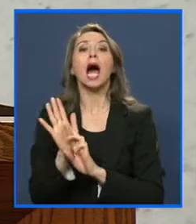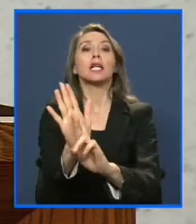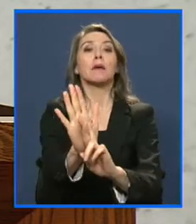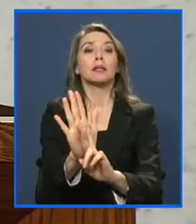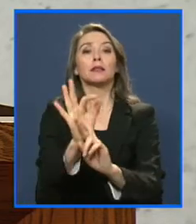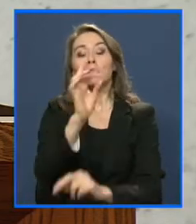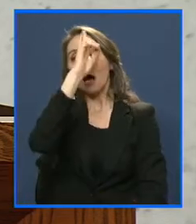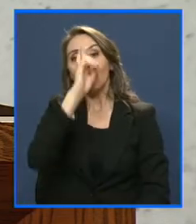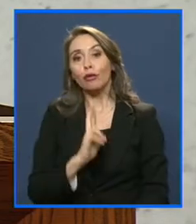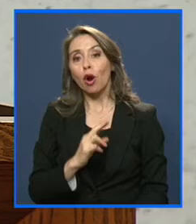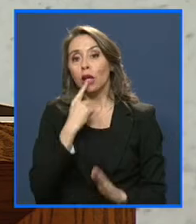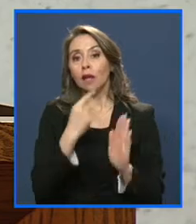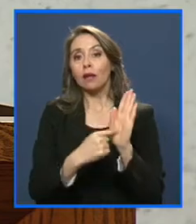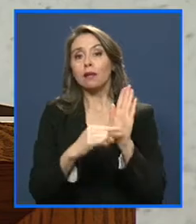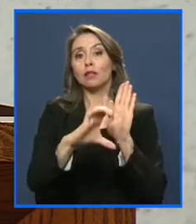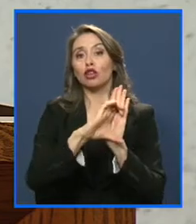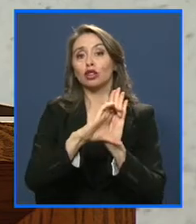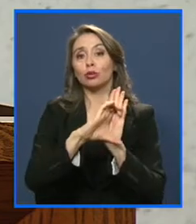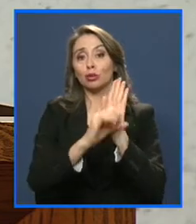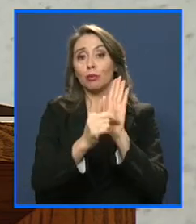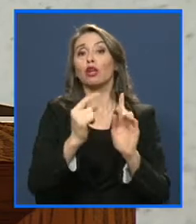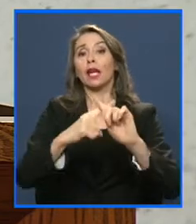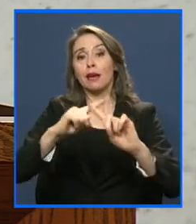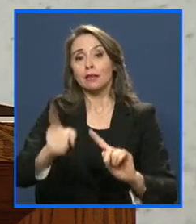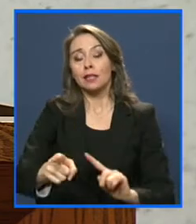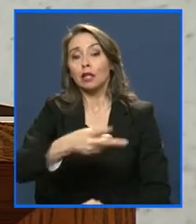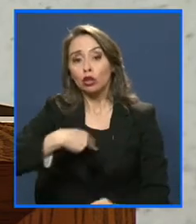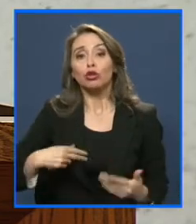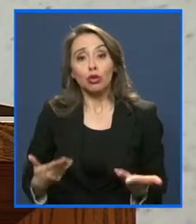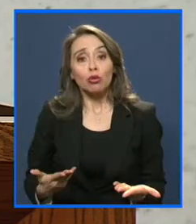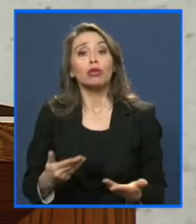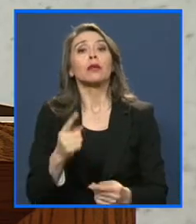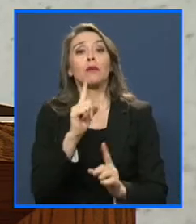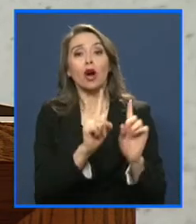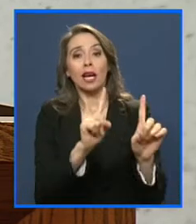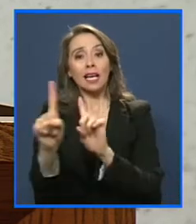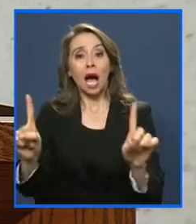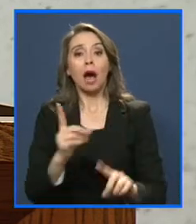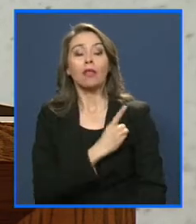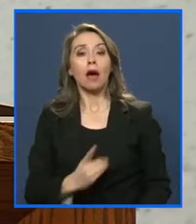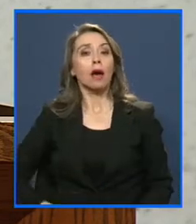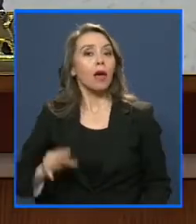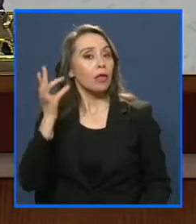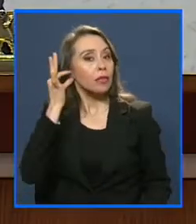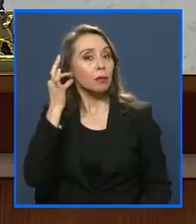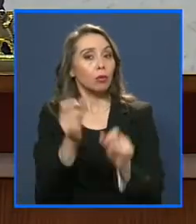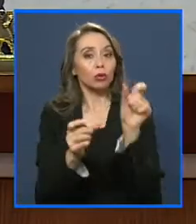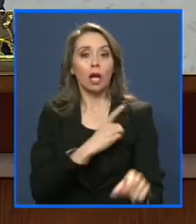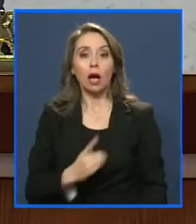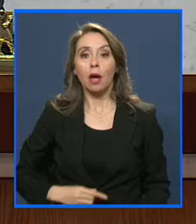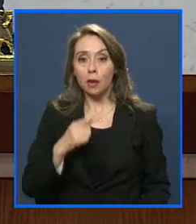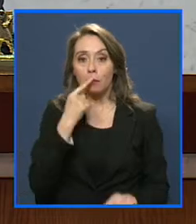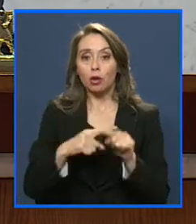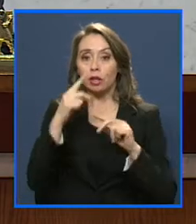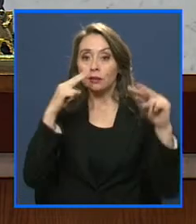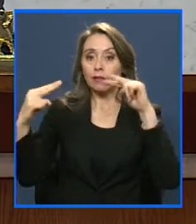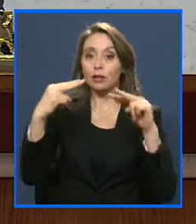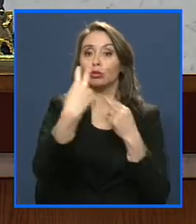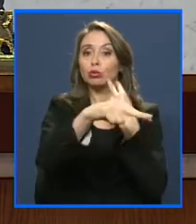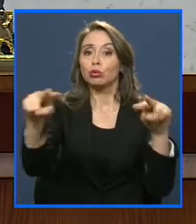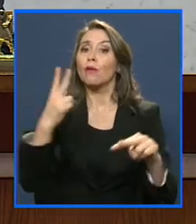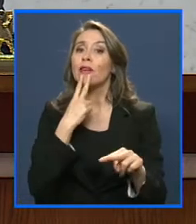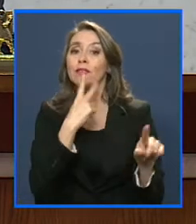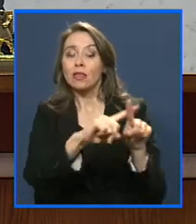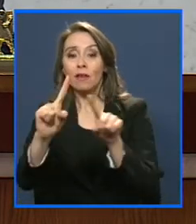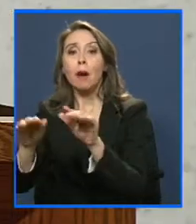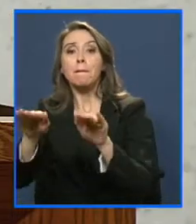los roles que la constitución exige y en eso estamos cada una de las diputadas y diputados con diferentes visiones y vivencias pero con los